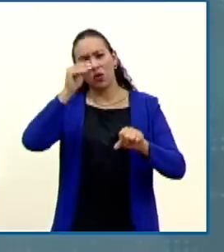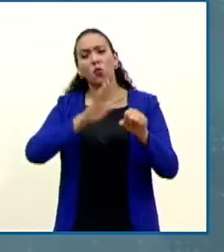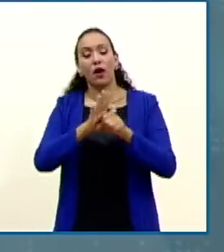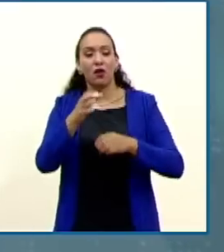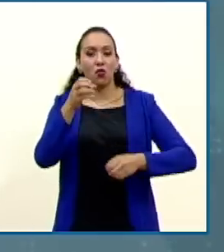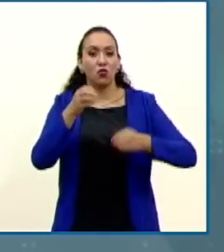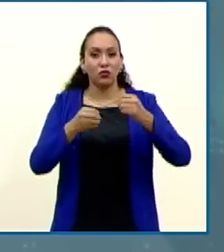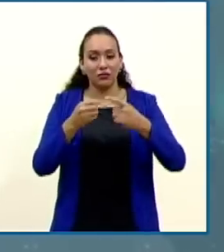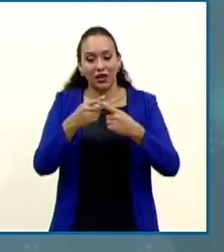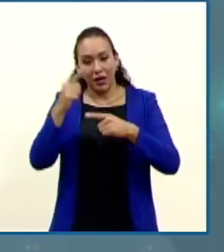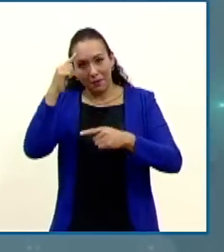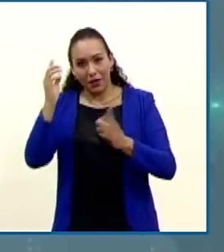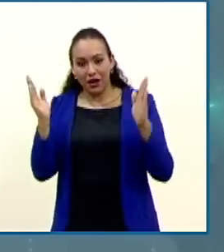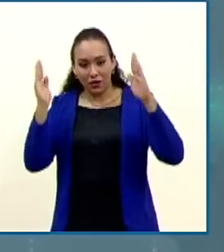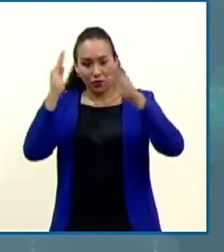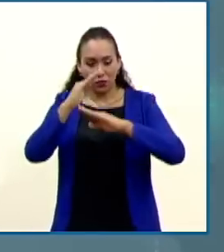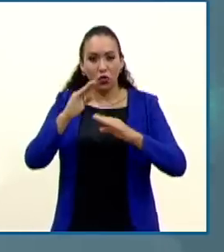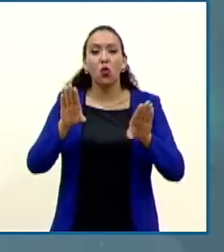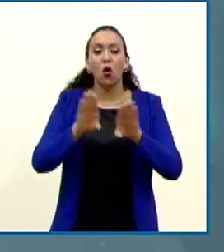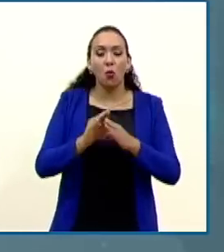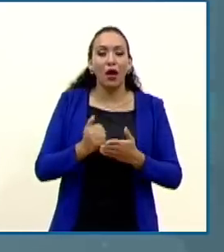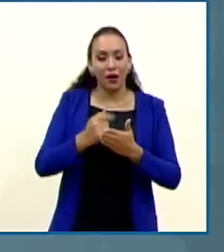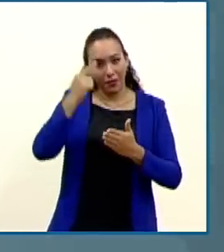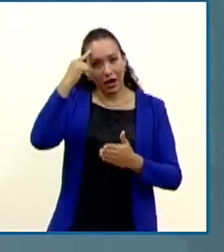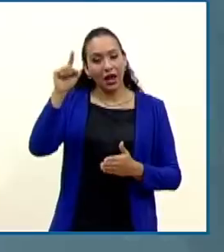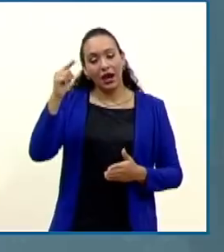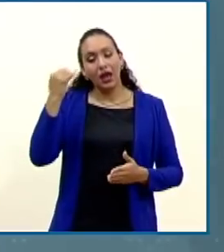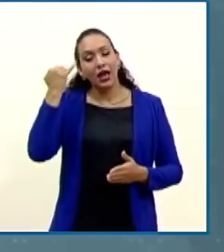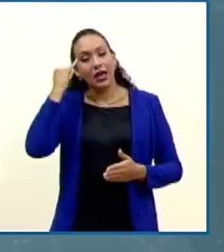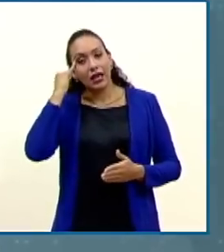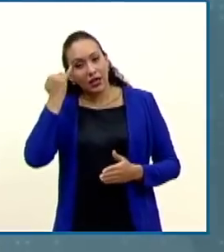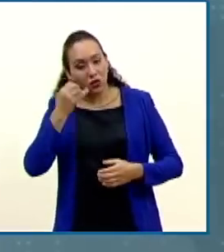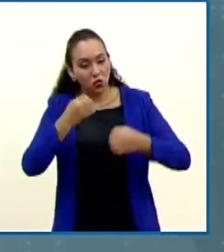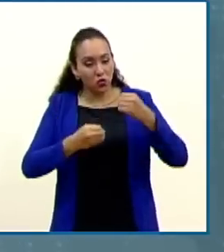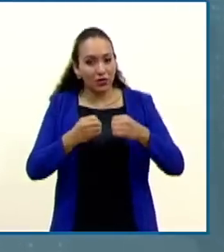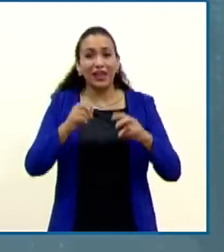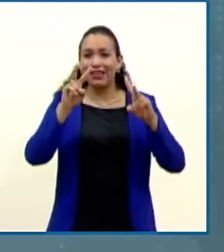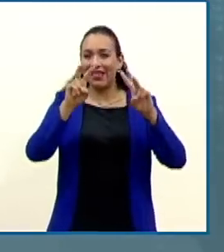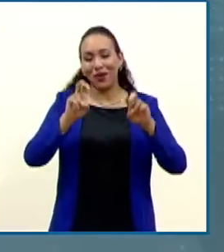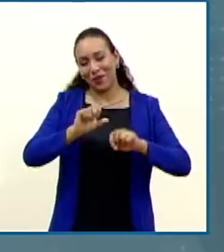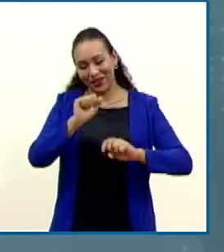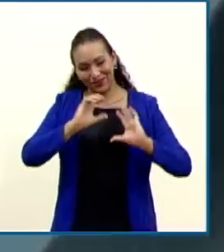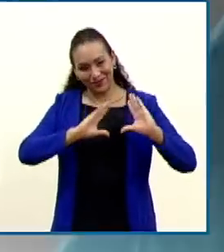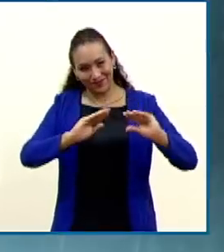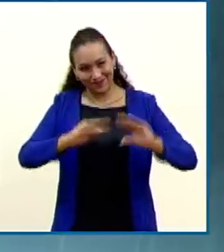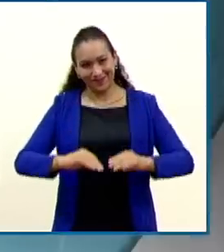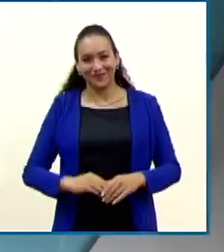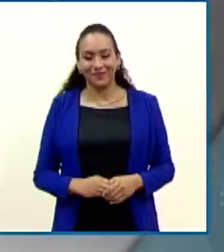alternativa, conciliación indígena, juzgados de paz y diversos temas administrativos.